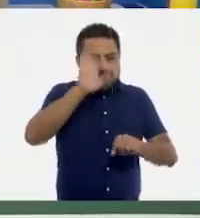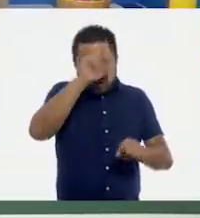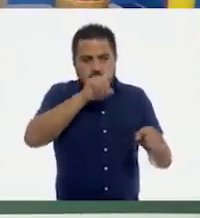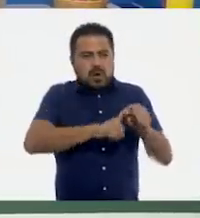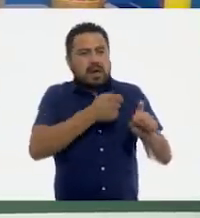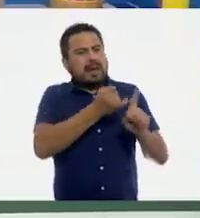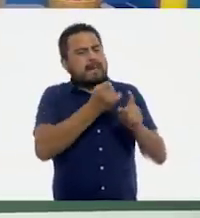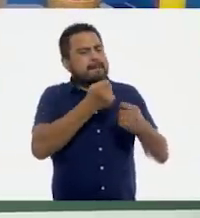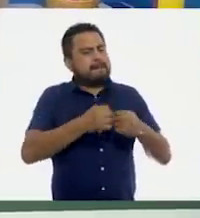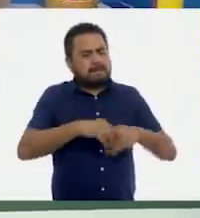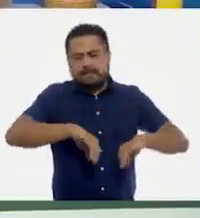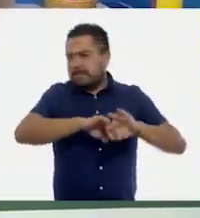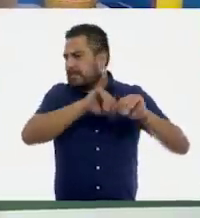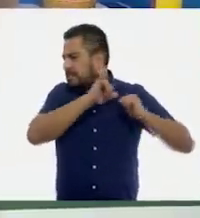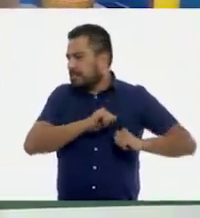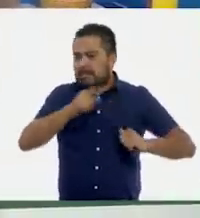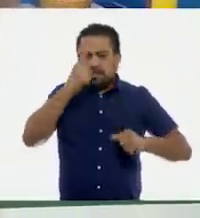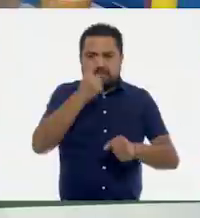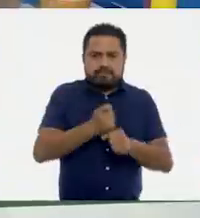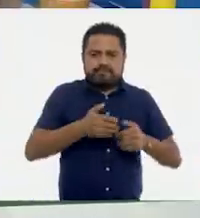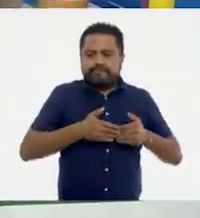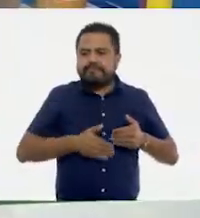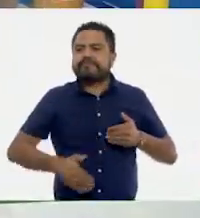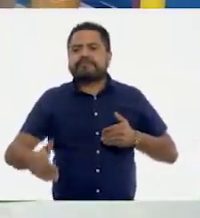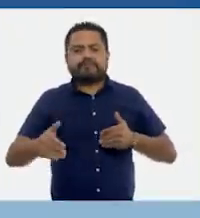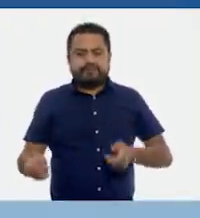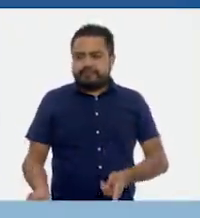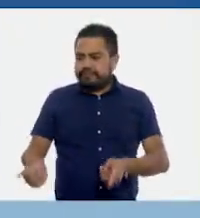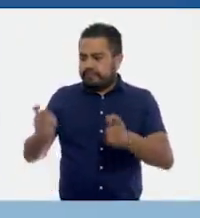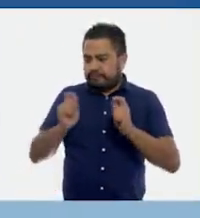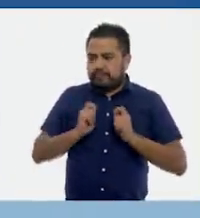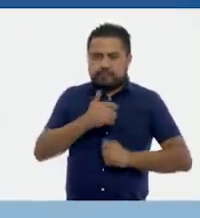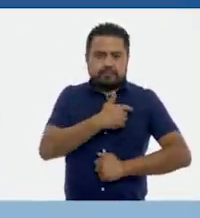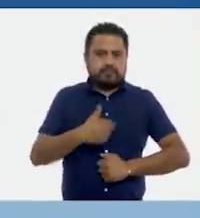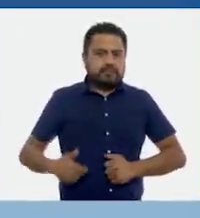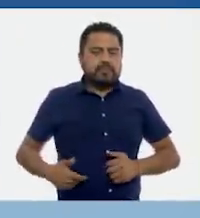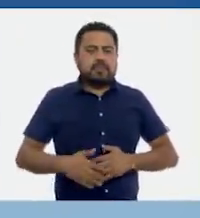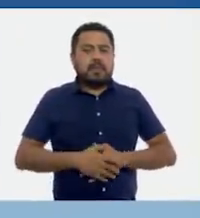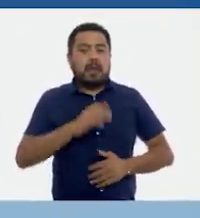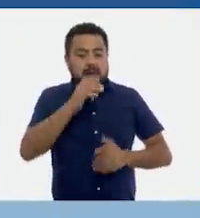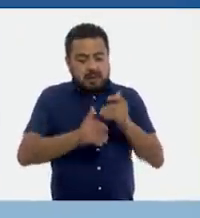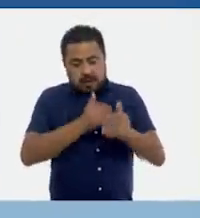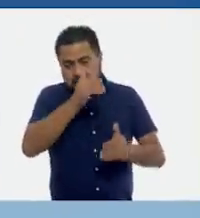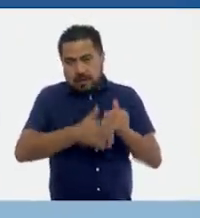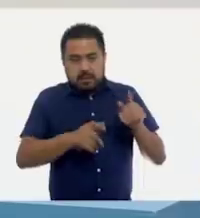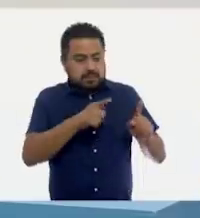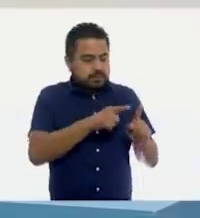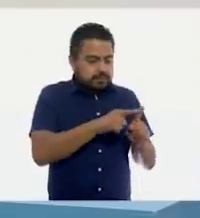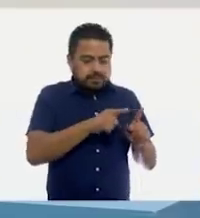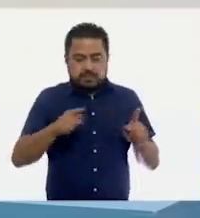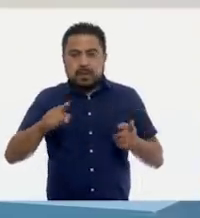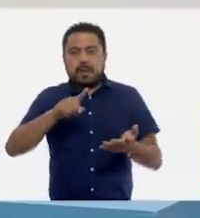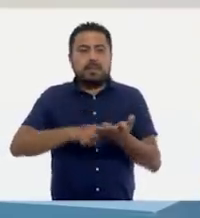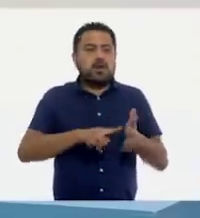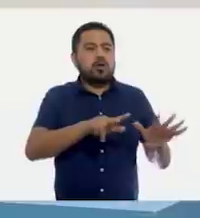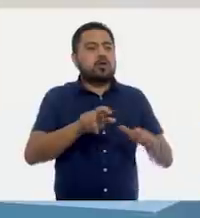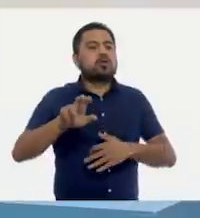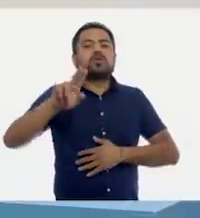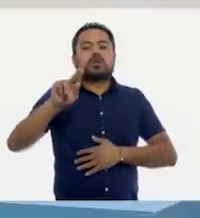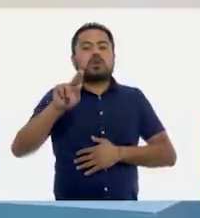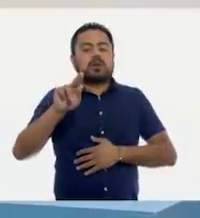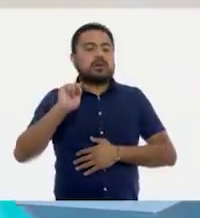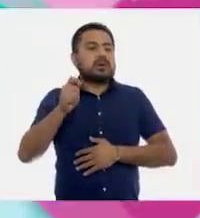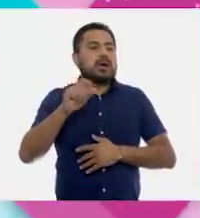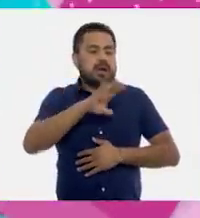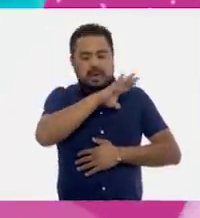Esa fue su principal tarea durante su primer mandato. Al terminar este periodo, en 1880, le tocó